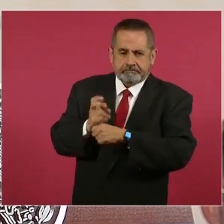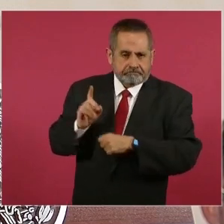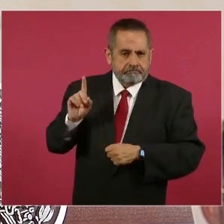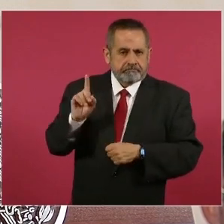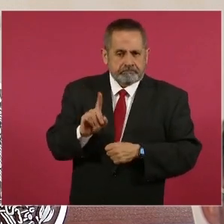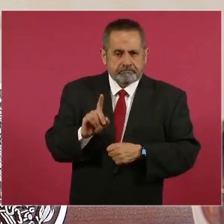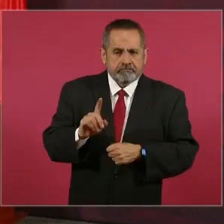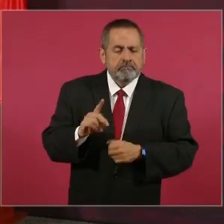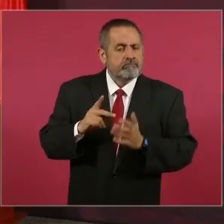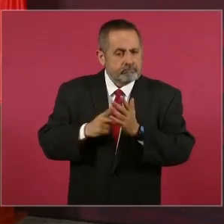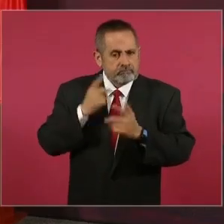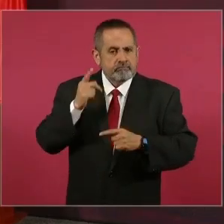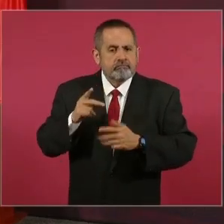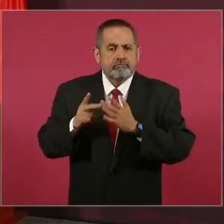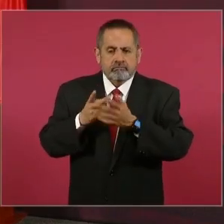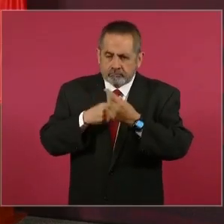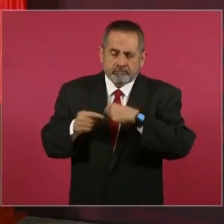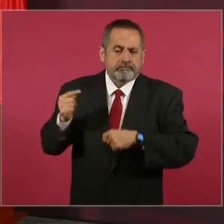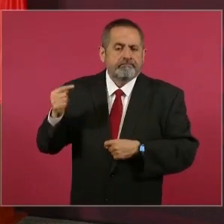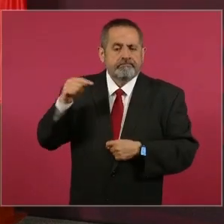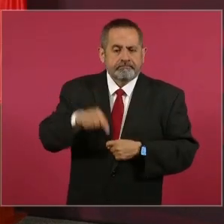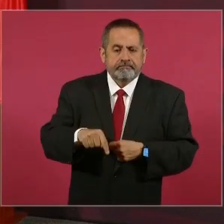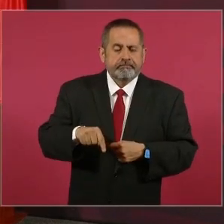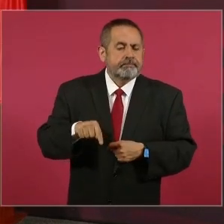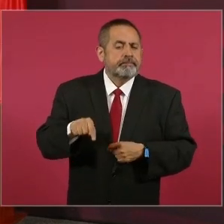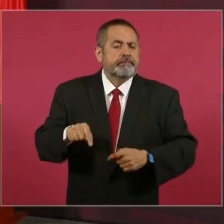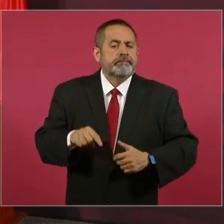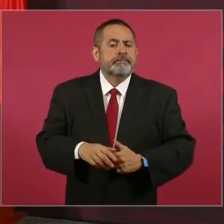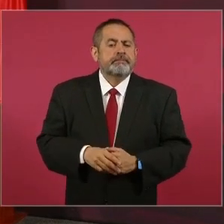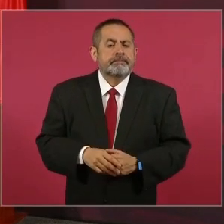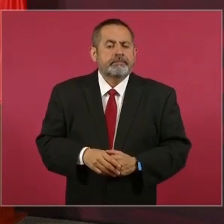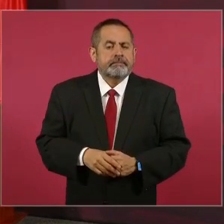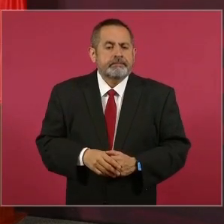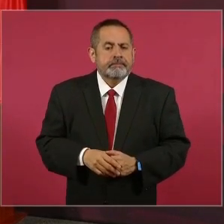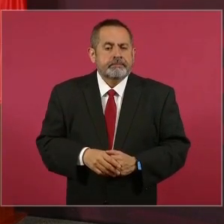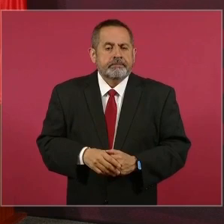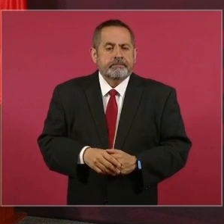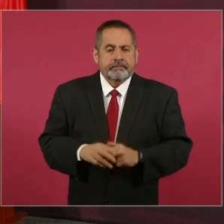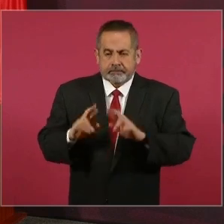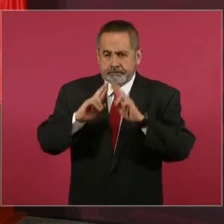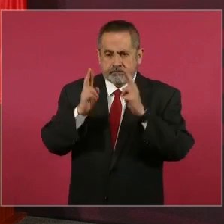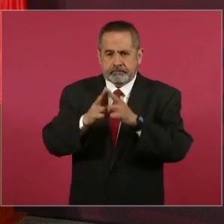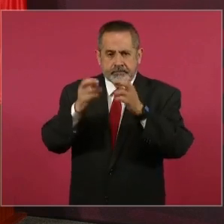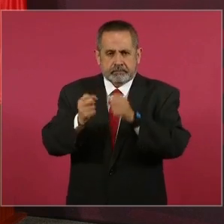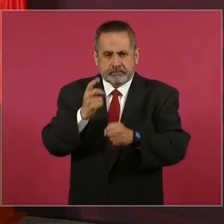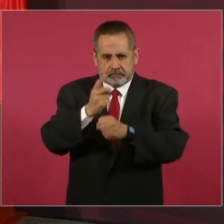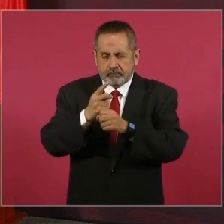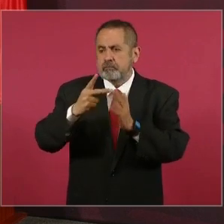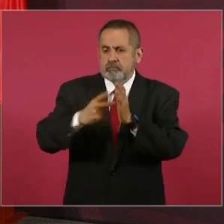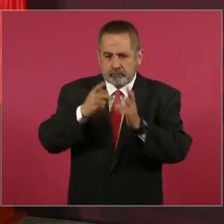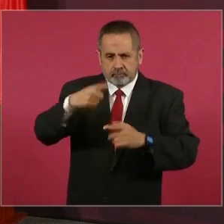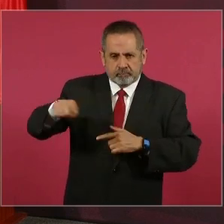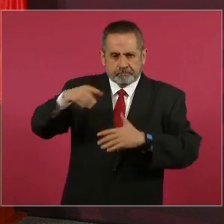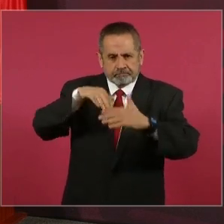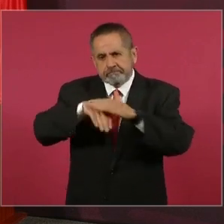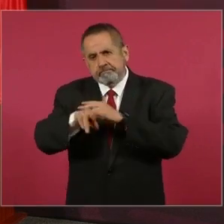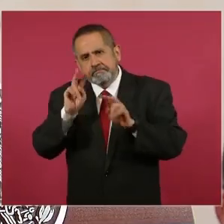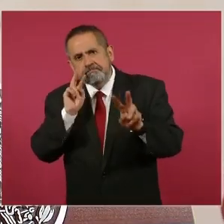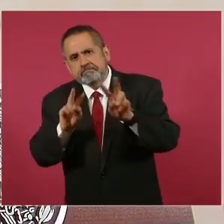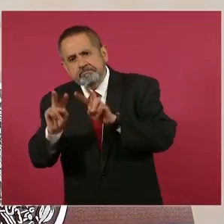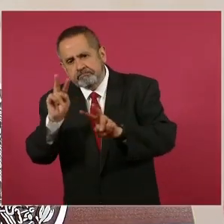este de nuevo a las eh reuniones de seguridad que para